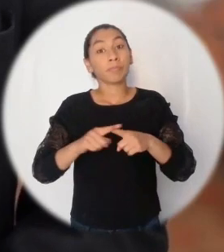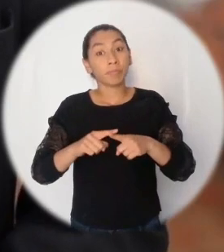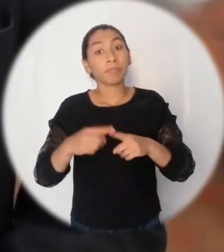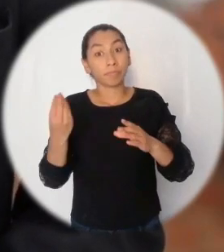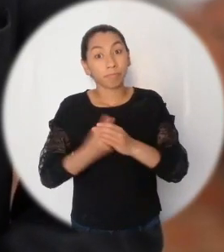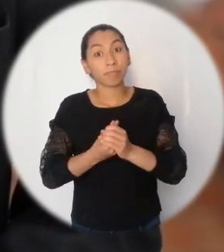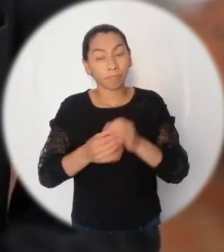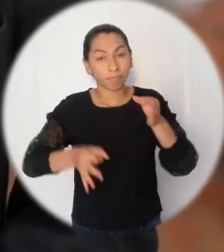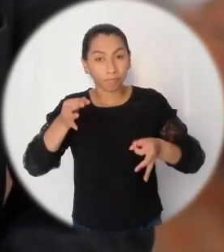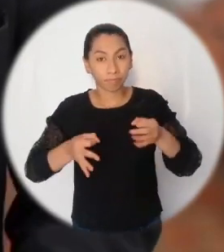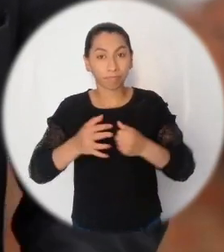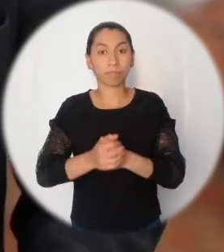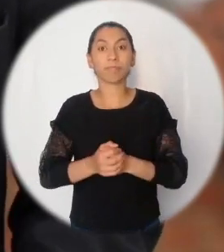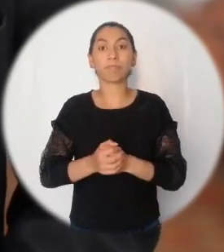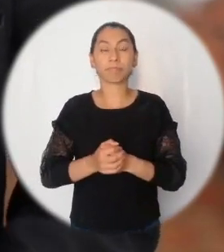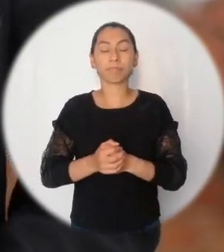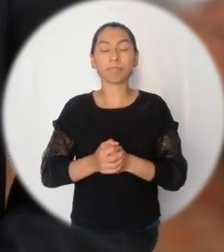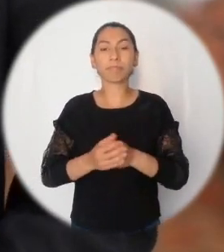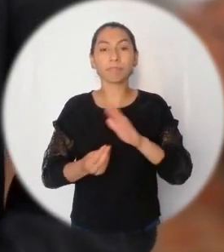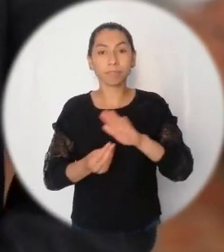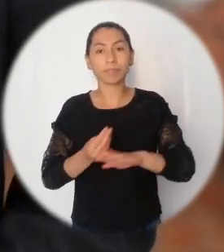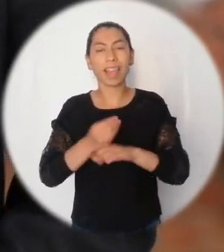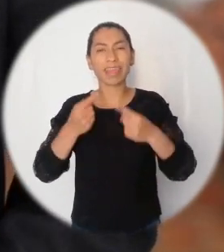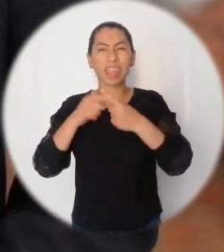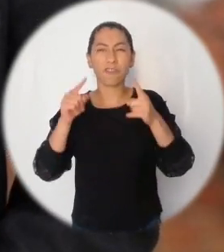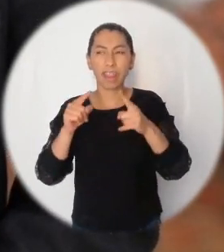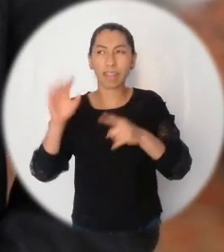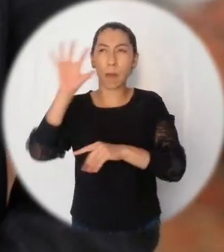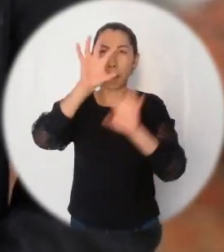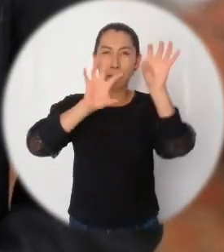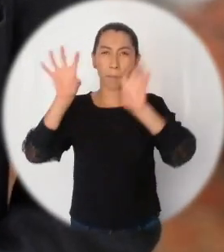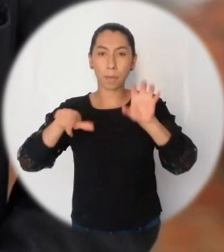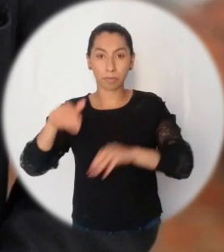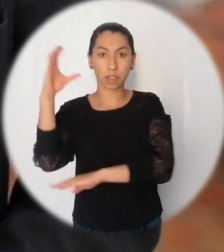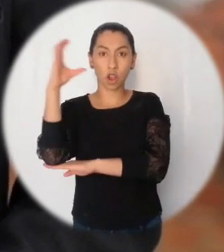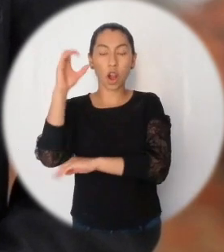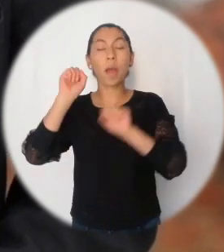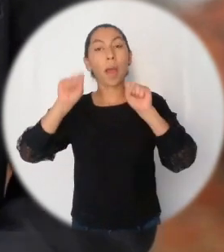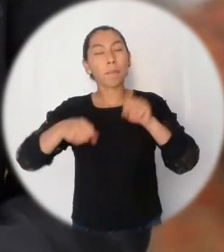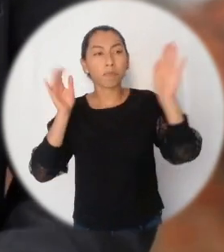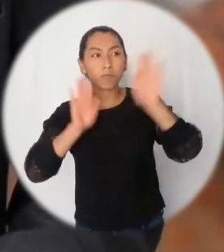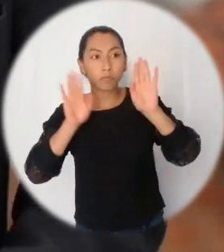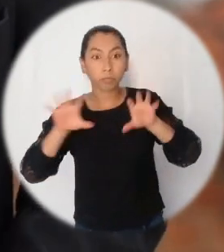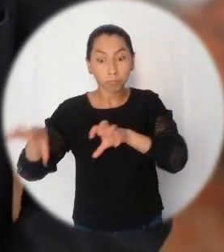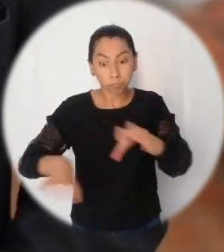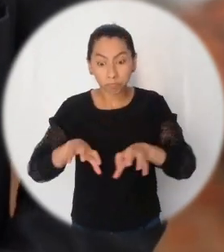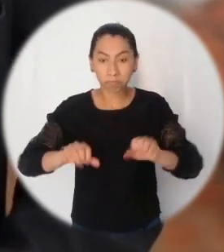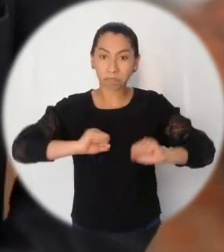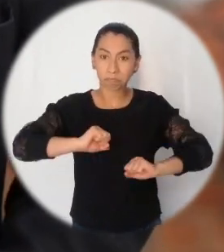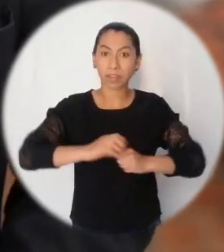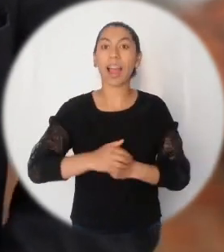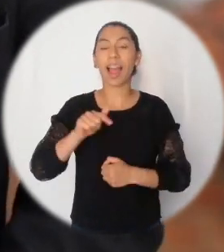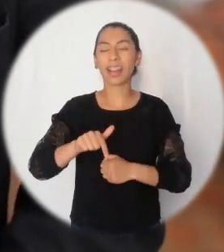Durante la Semana de la Inclusión y la Equidad, la Unidad para las Víctimas, a través de las diferentes direcciones territoriales, participó de manera activa en diferentes jornadas.